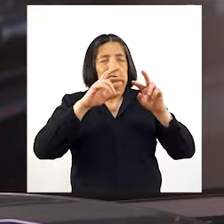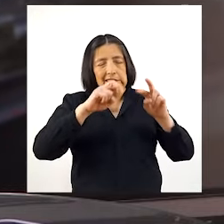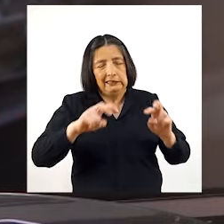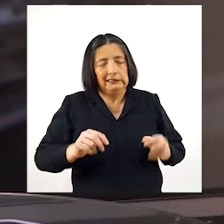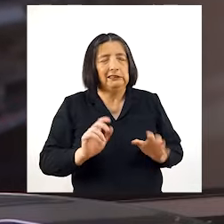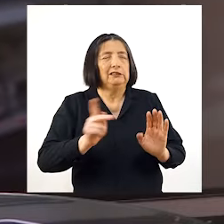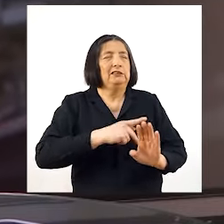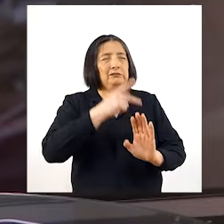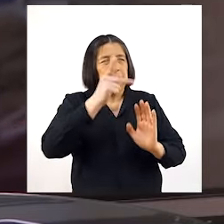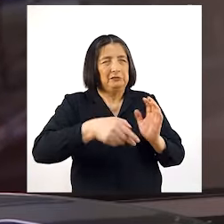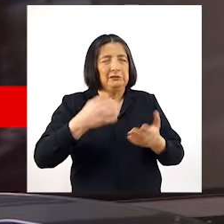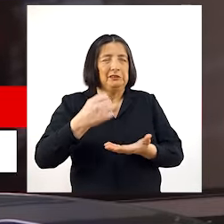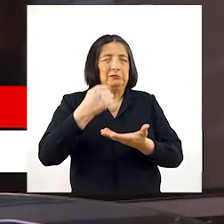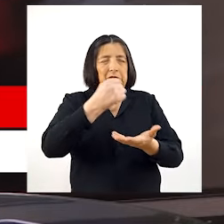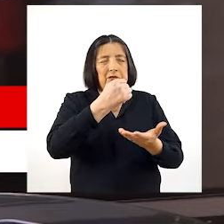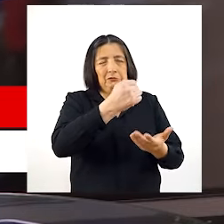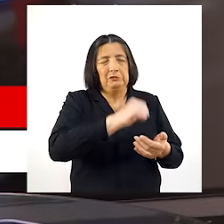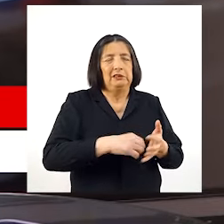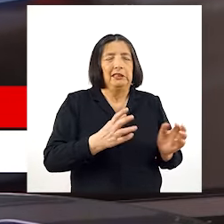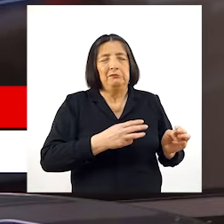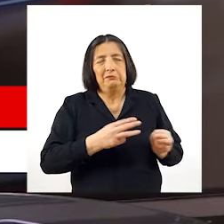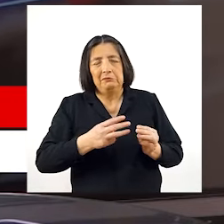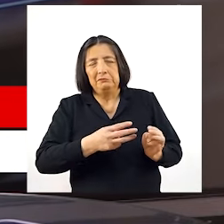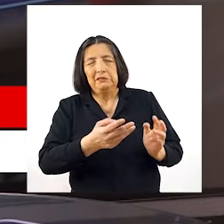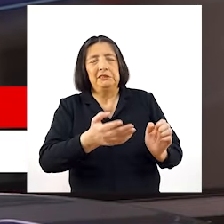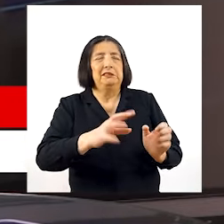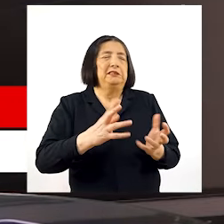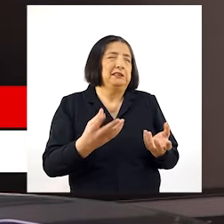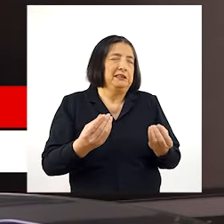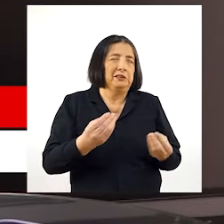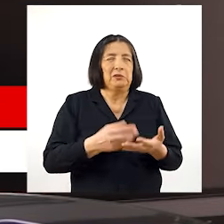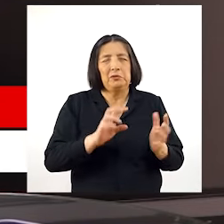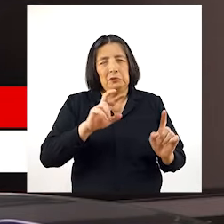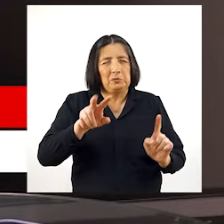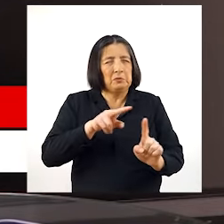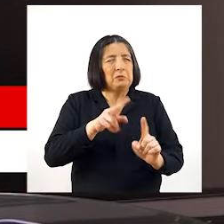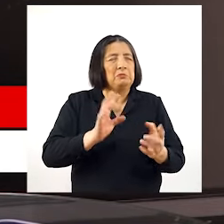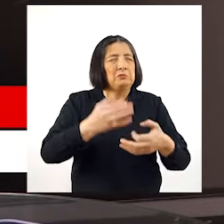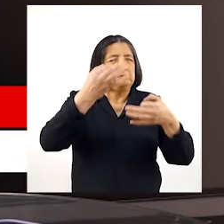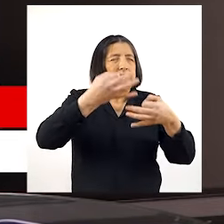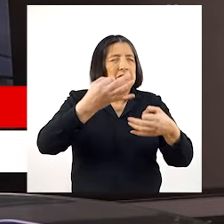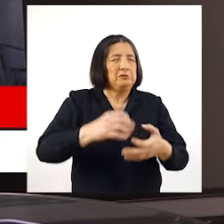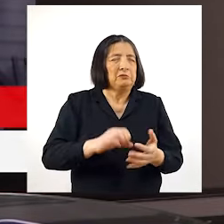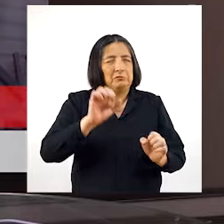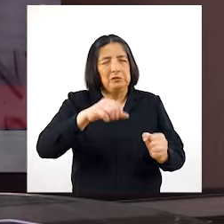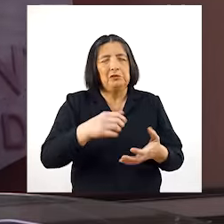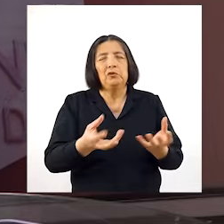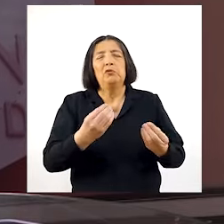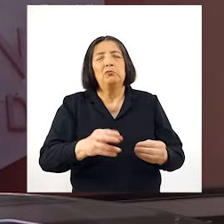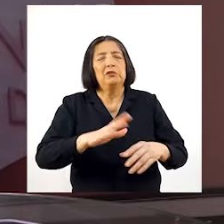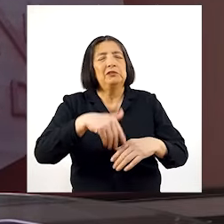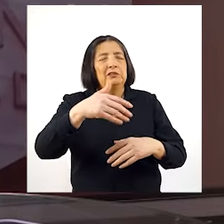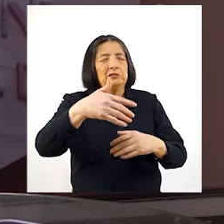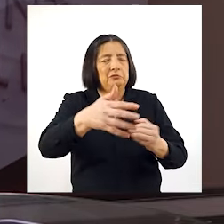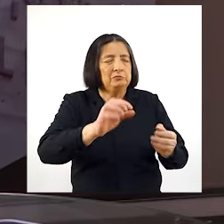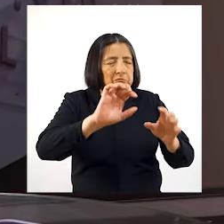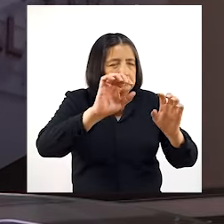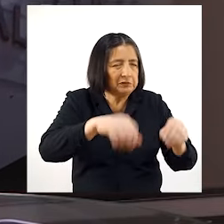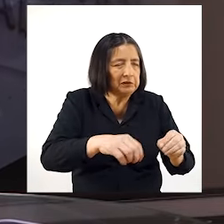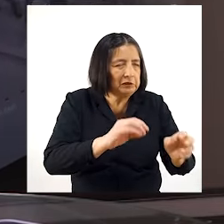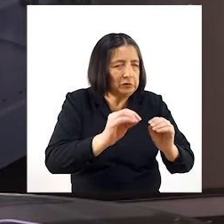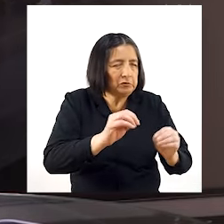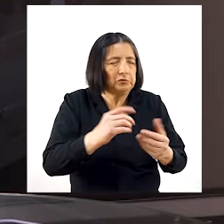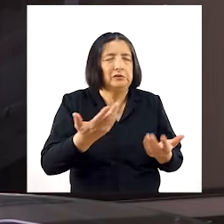del análisis de los programas presupuestales, que es la metodología para ver cómo el presupuesto realmente se traduce en resultados